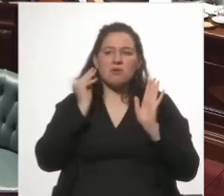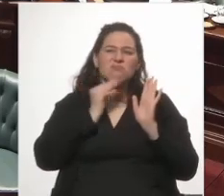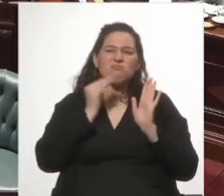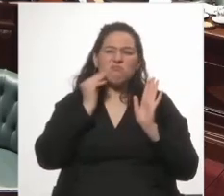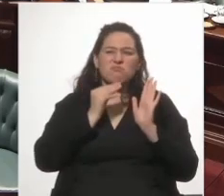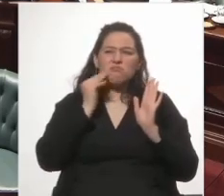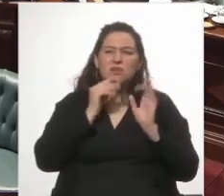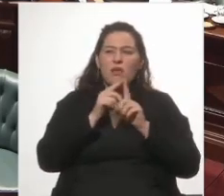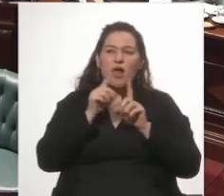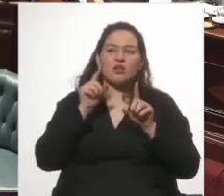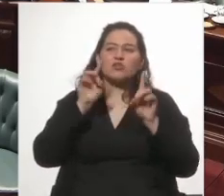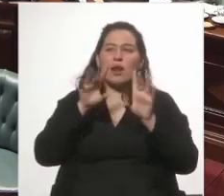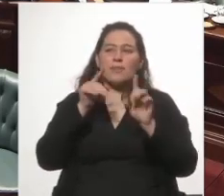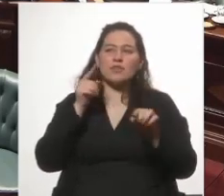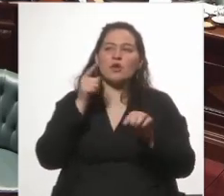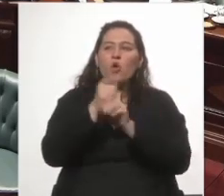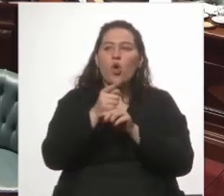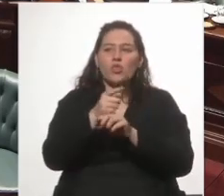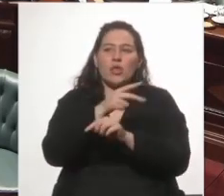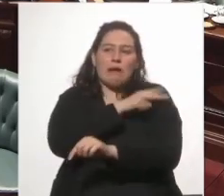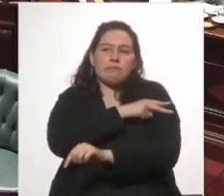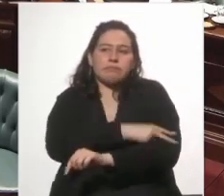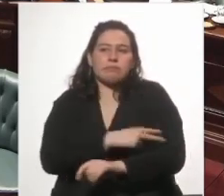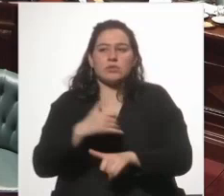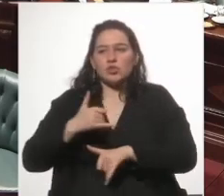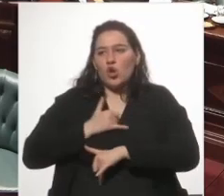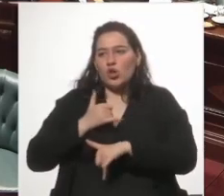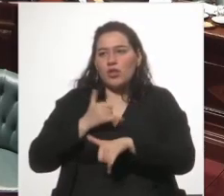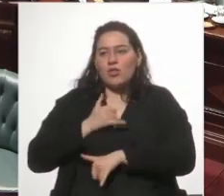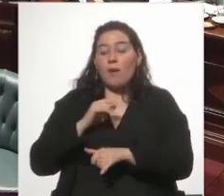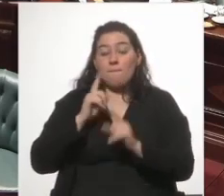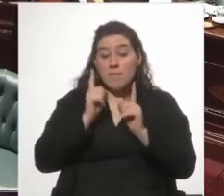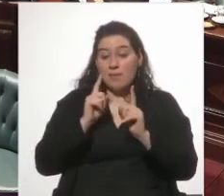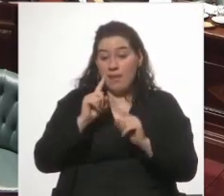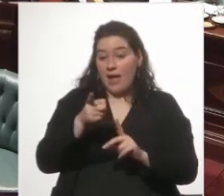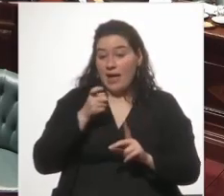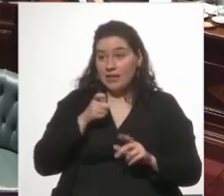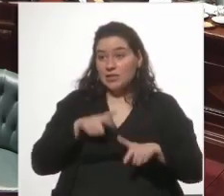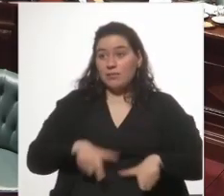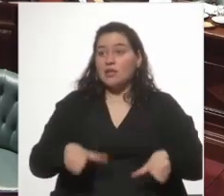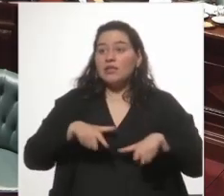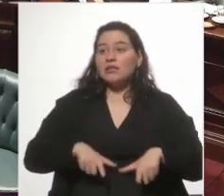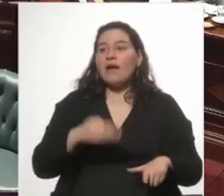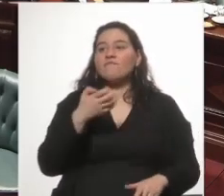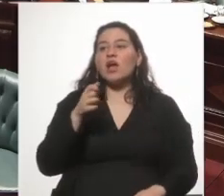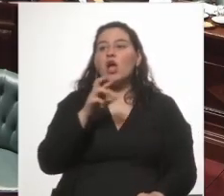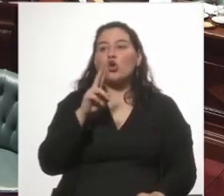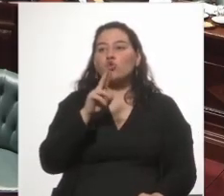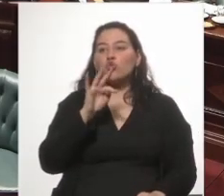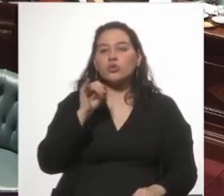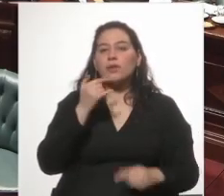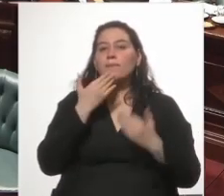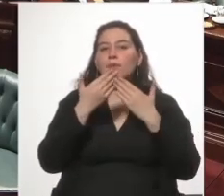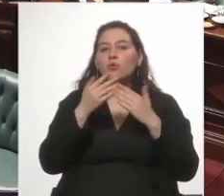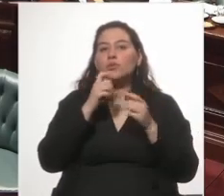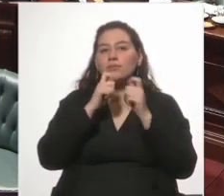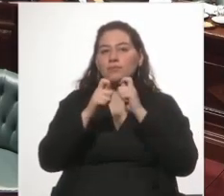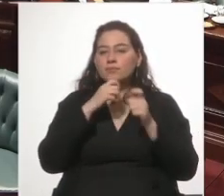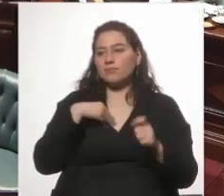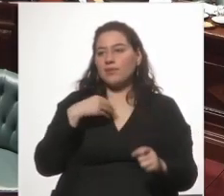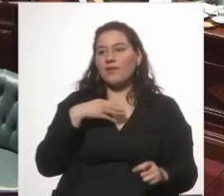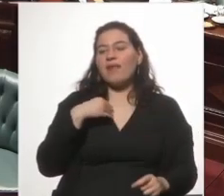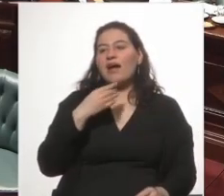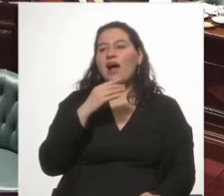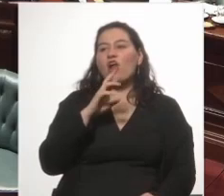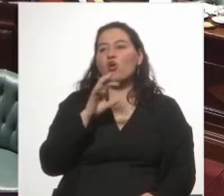contra oficiales y soldados de menor jerarquía. La mismísima exministra doctora Susana Berruti, al preguntársele por la periodista Blanca Rodríguez